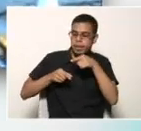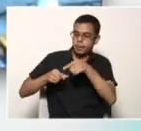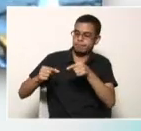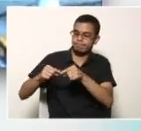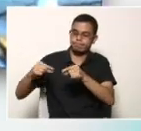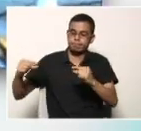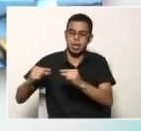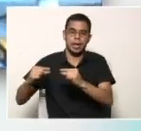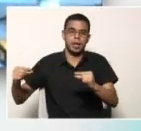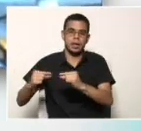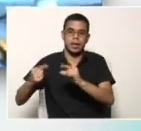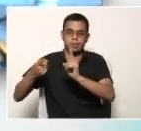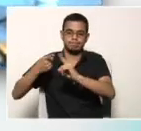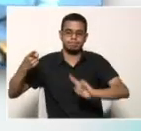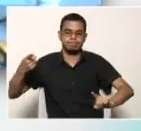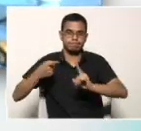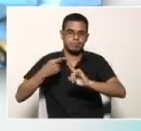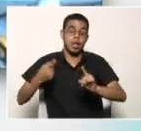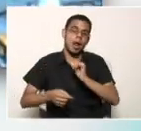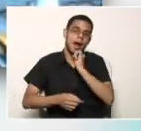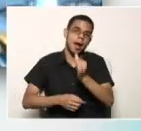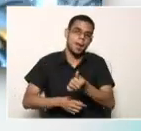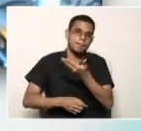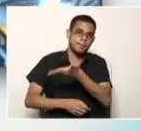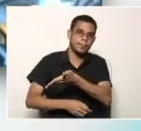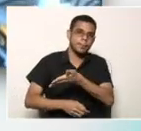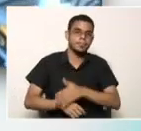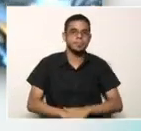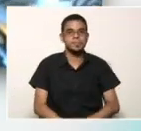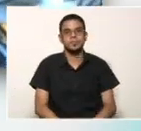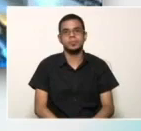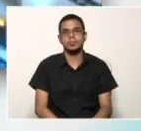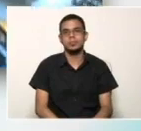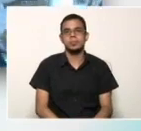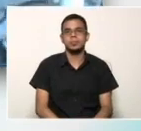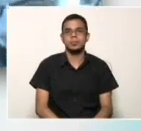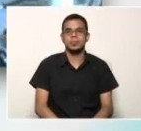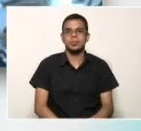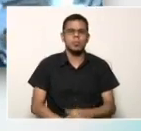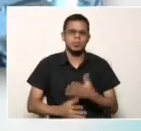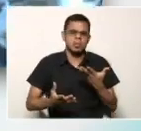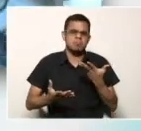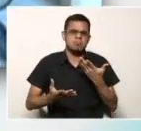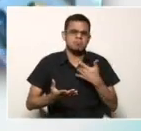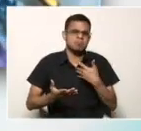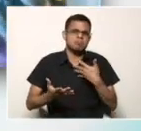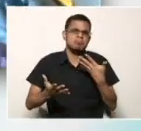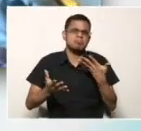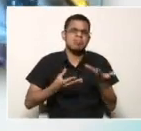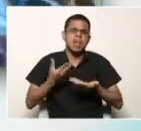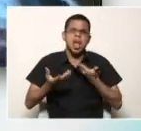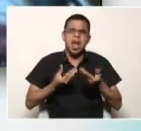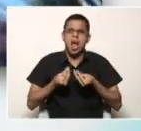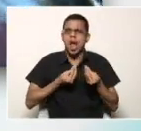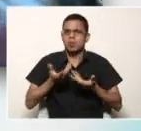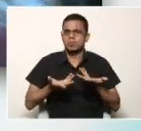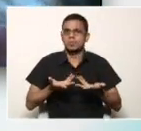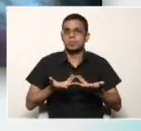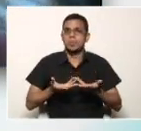demostrándome que es el cable, yo lo que hago es, con en este caso el destornillador, probar la continuidad y